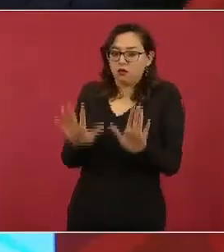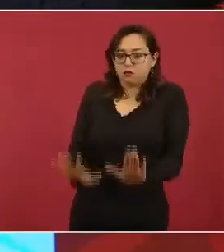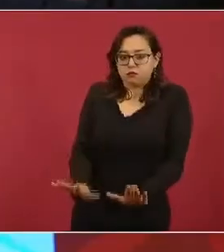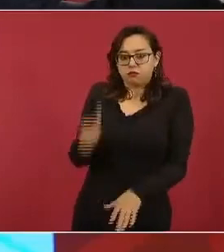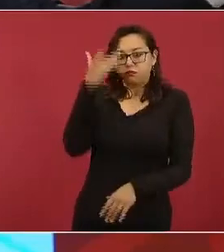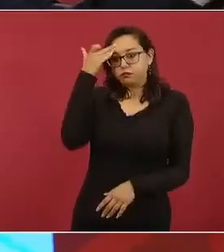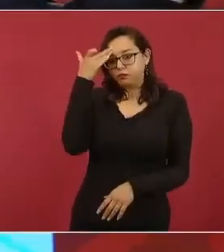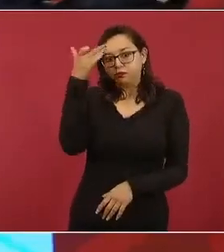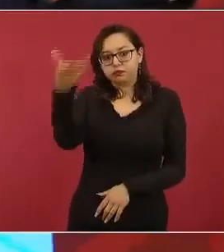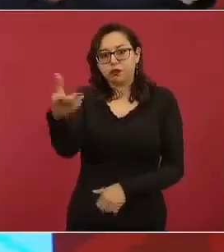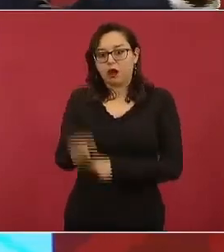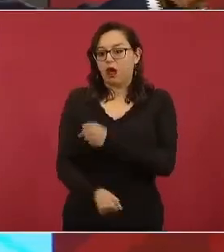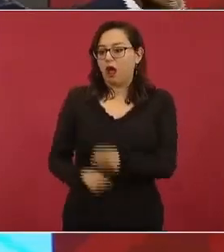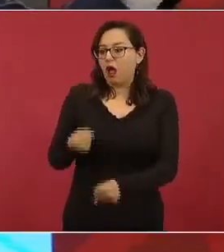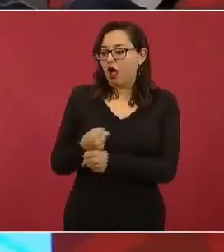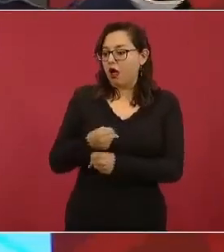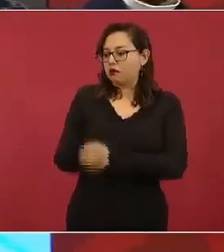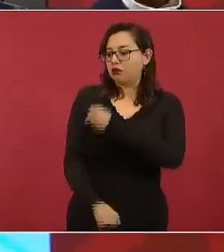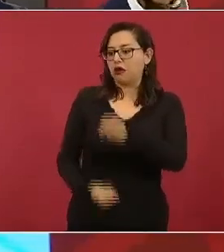tenemos que andar revendiendo